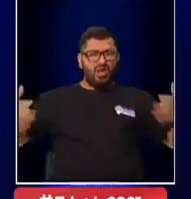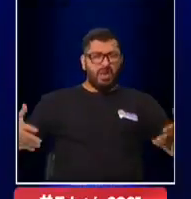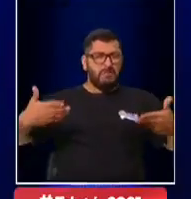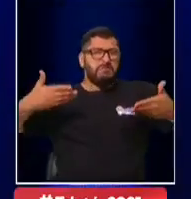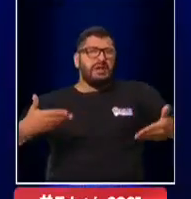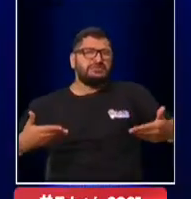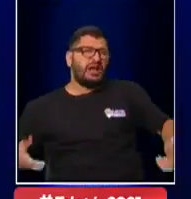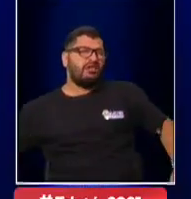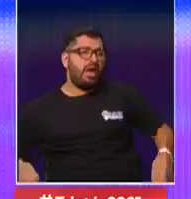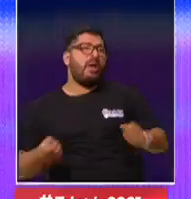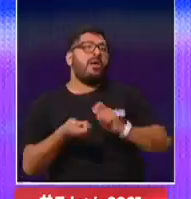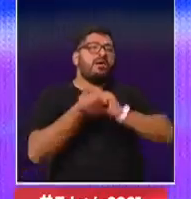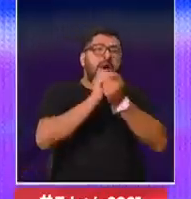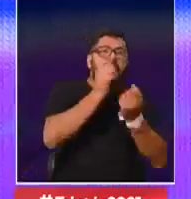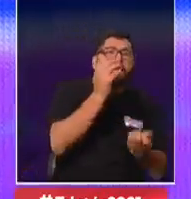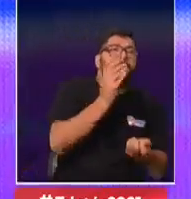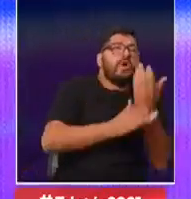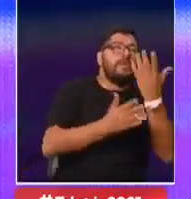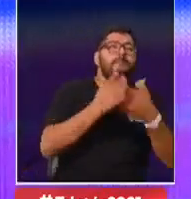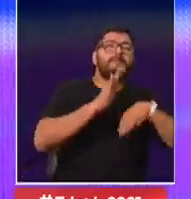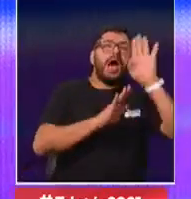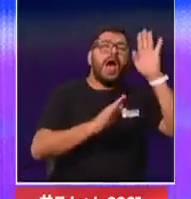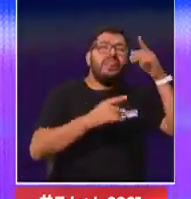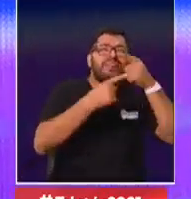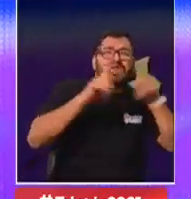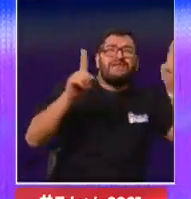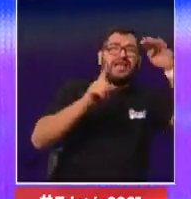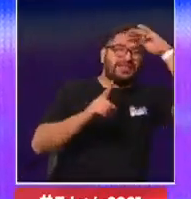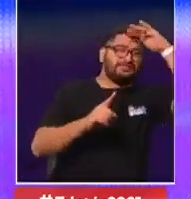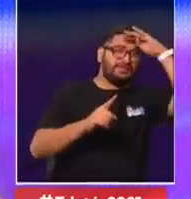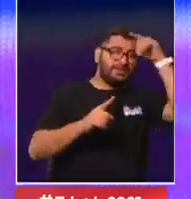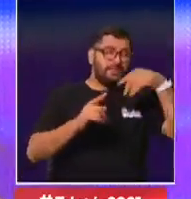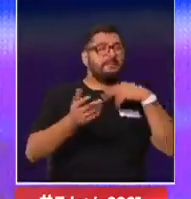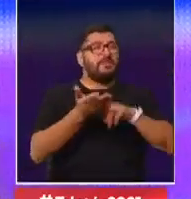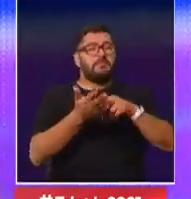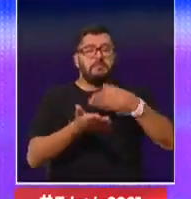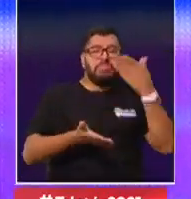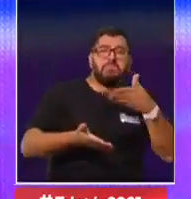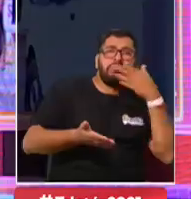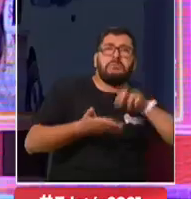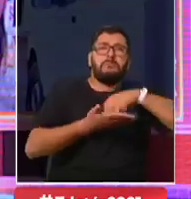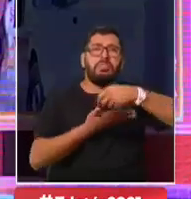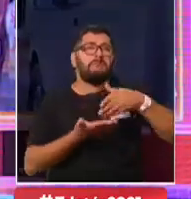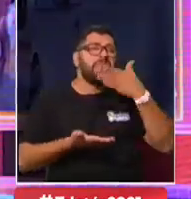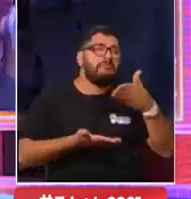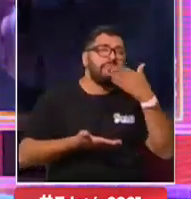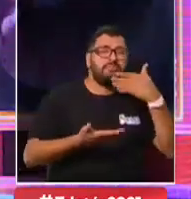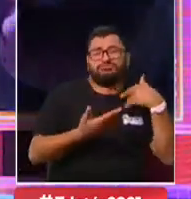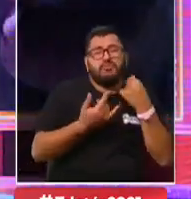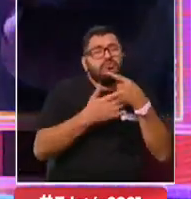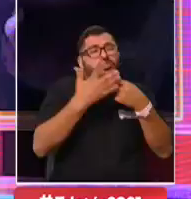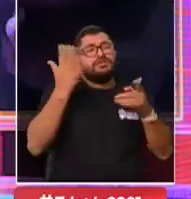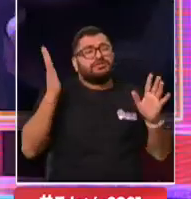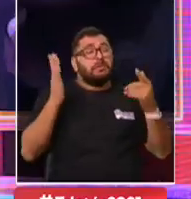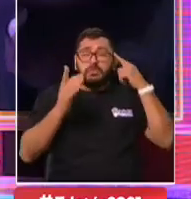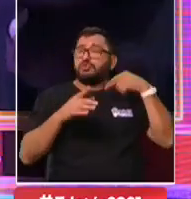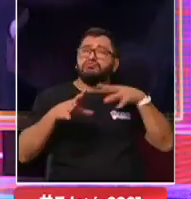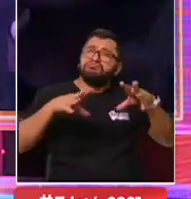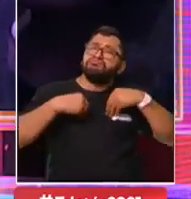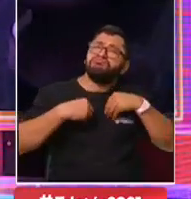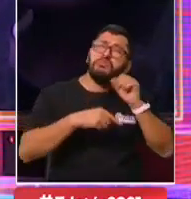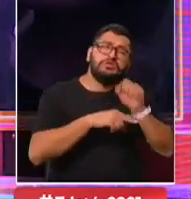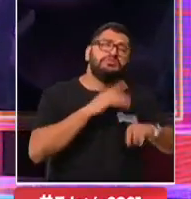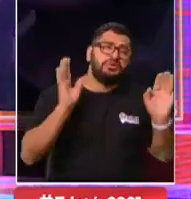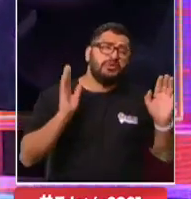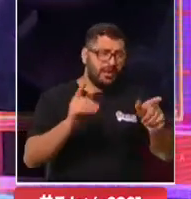esa diferencia? Uy, me he caído muchas veces, tengo que admitirlo. Pero bien igual, o